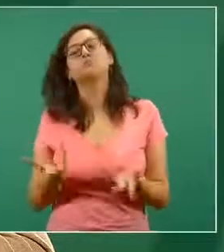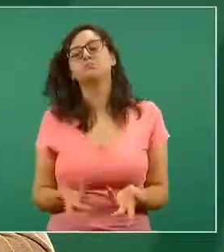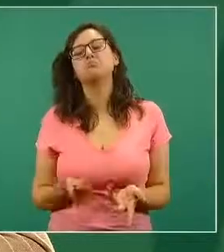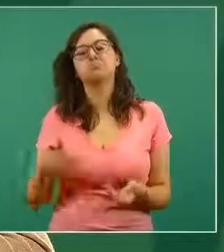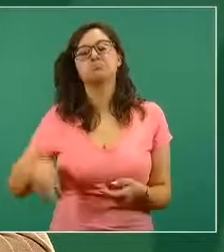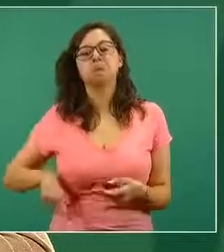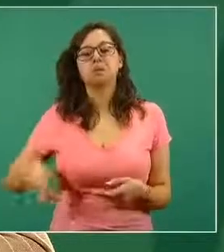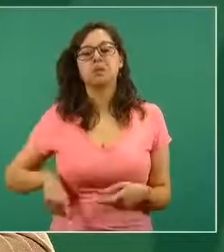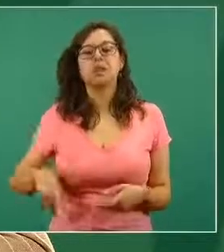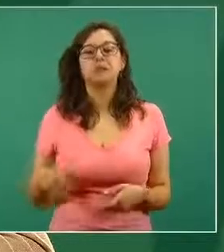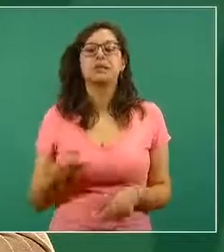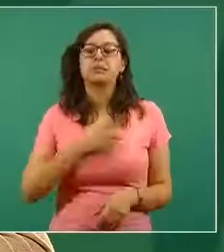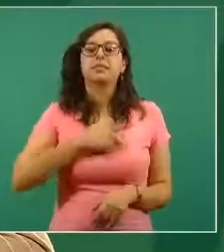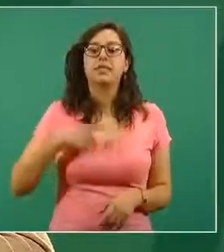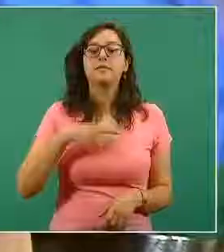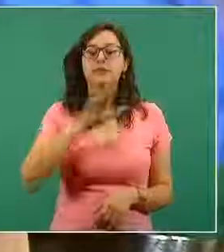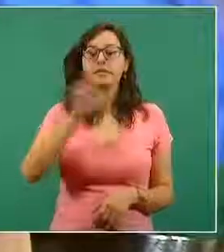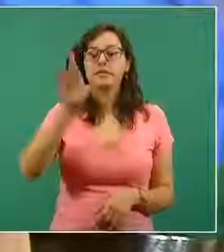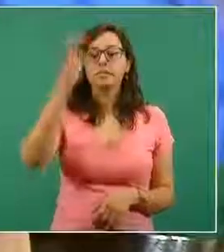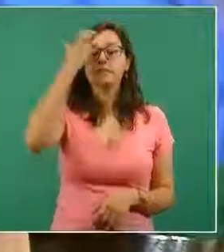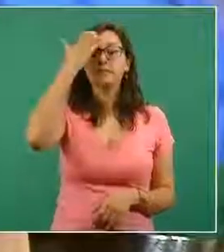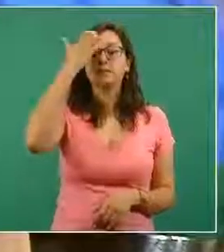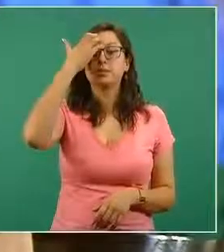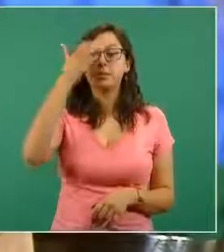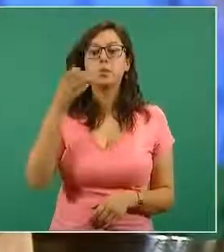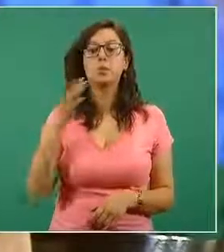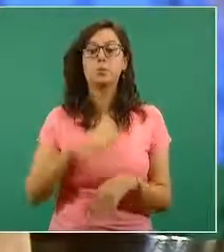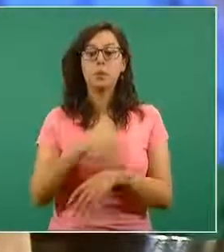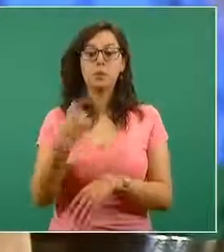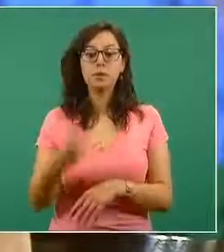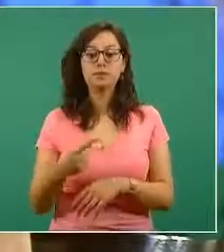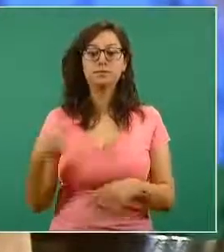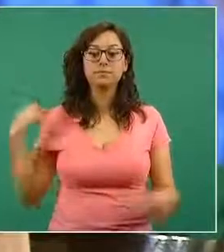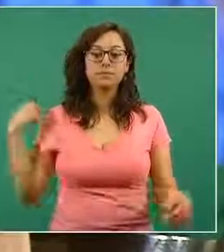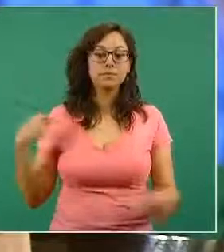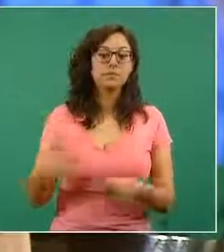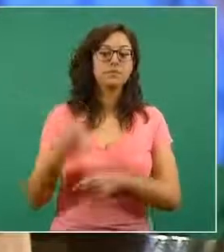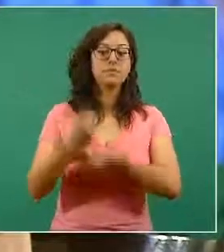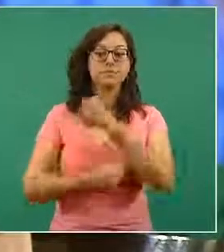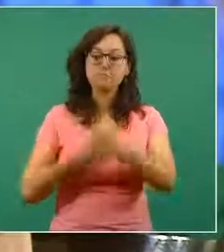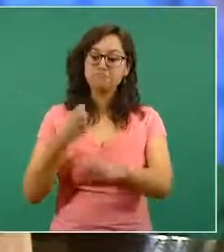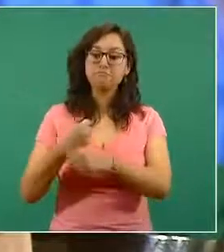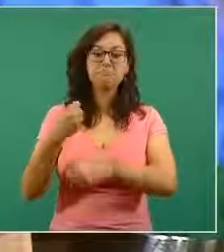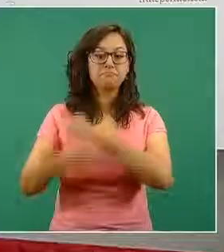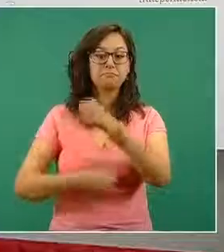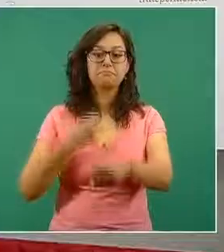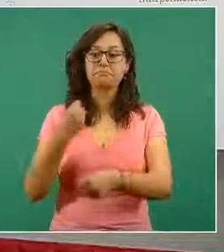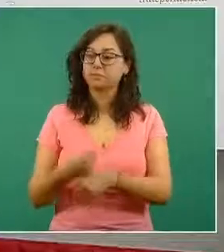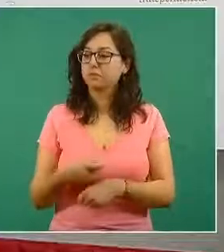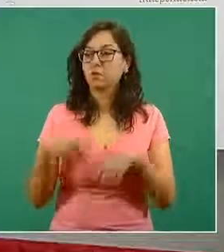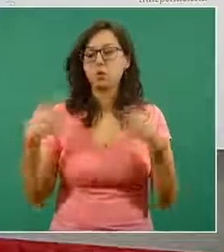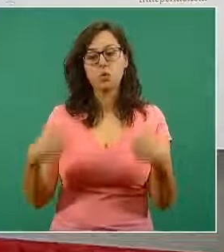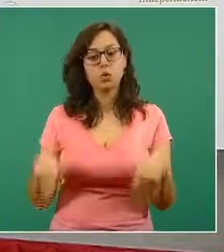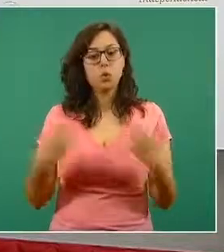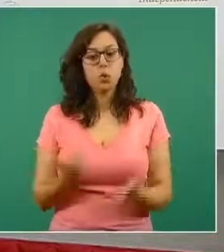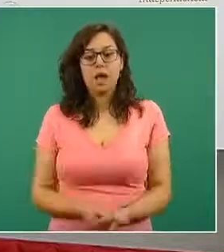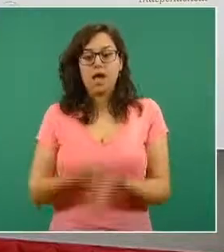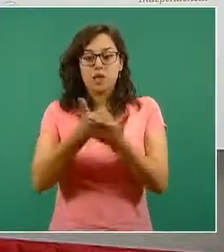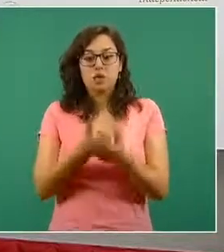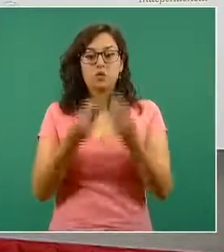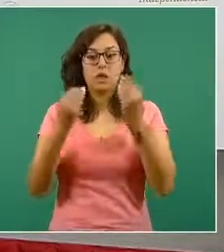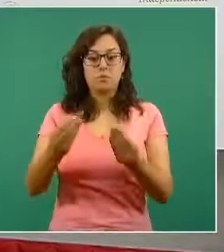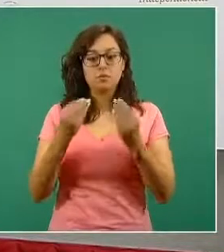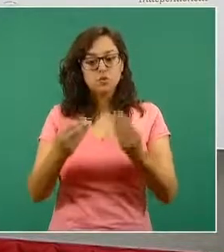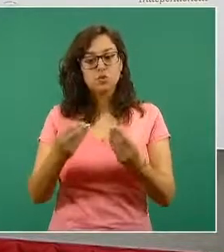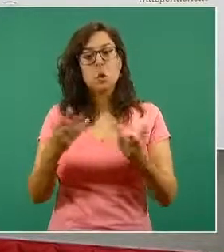pena nuevamente hacer un reconocimiento, dado que esto se ha implementado a lo largo de muchos años y son una fortaleza muy importante para